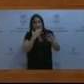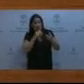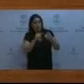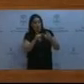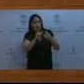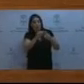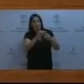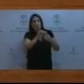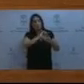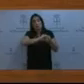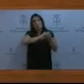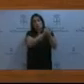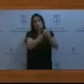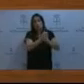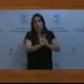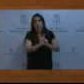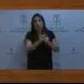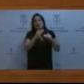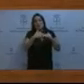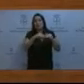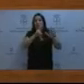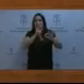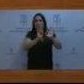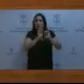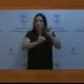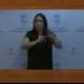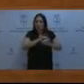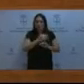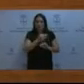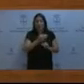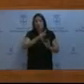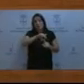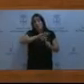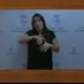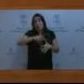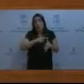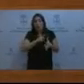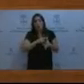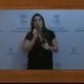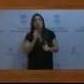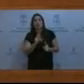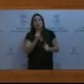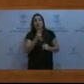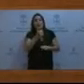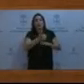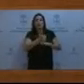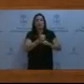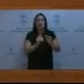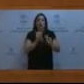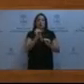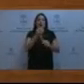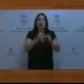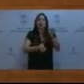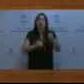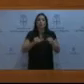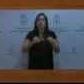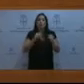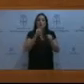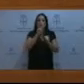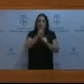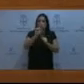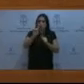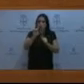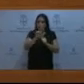anteriores. Y último, que se cumplan las sentencias dictadas por el Tribunal Superior de Justicia de fecha 21 de julio de